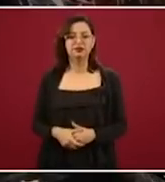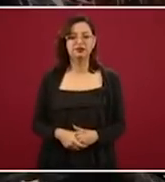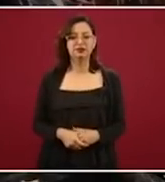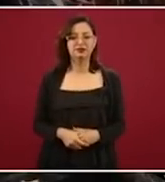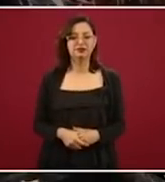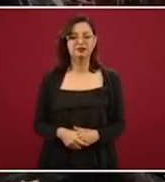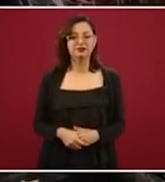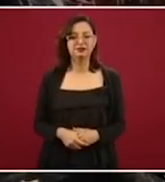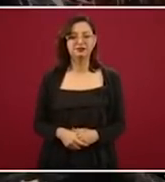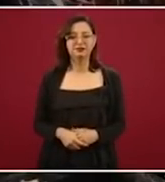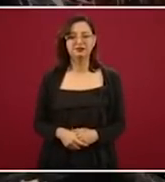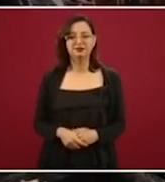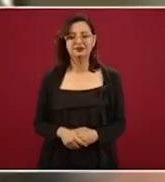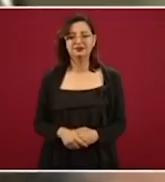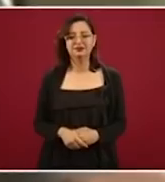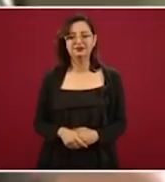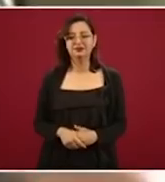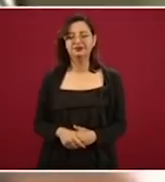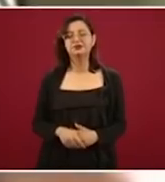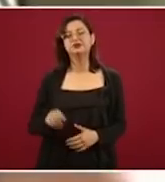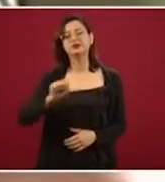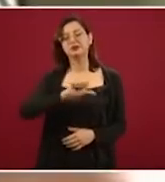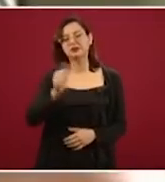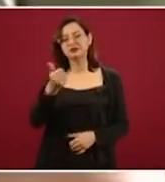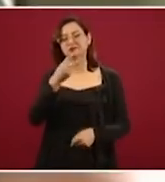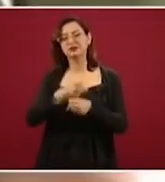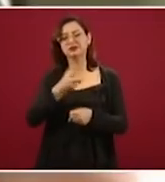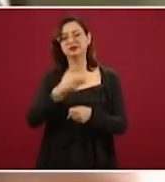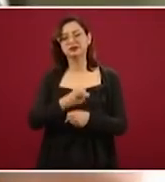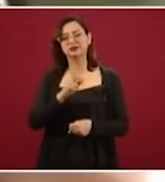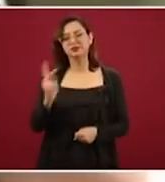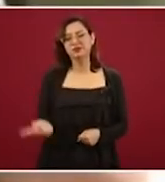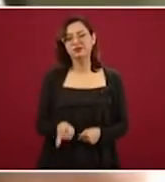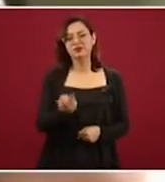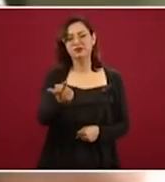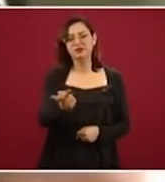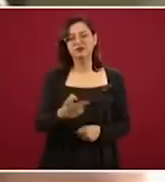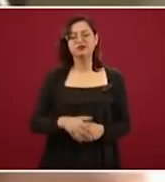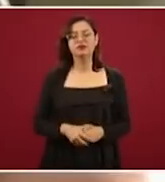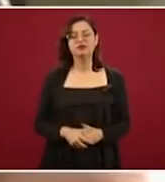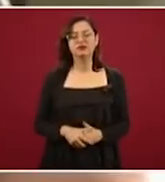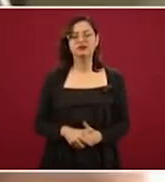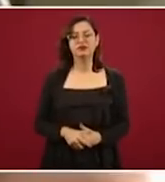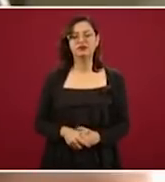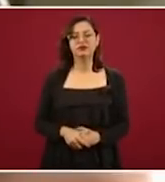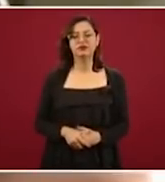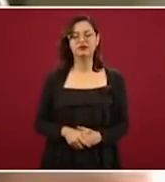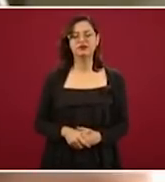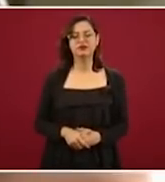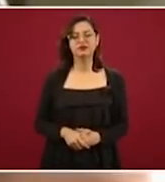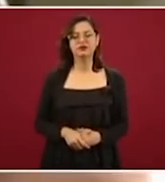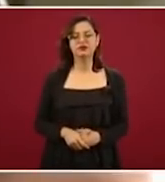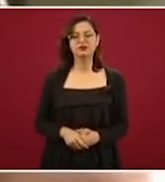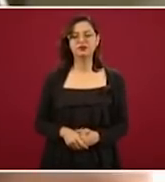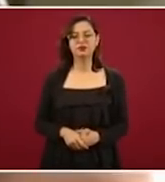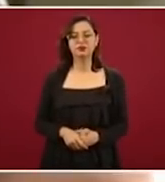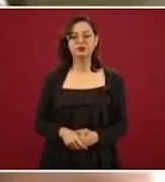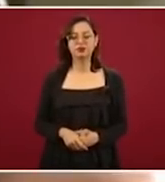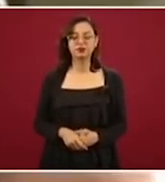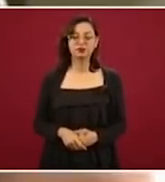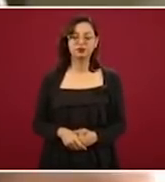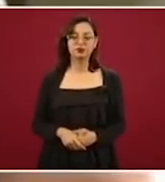Yo quisiera hacerle otra pregunta, señor presidente. Uno de los factores que usted habla, bueno,